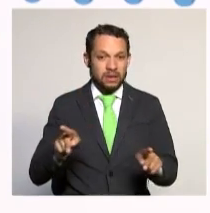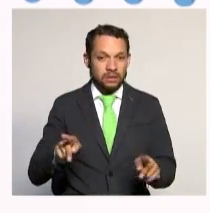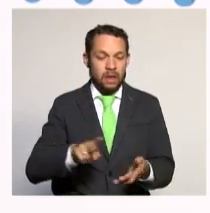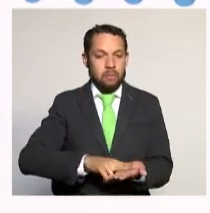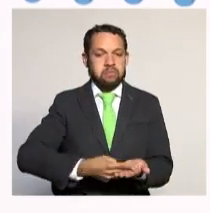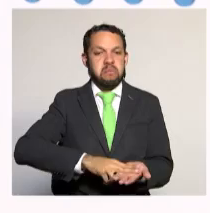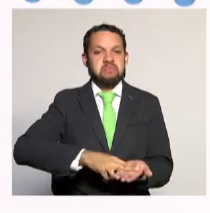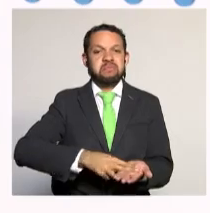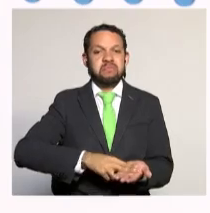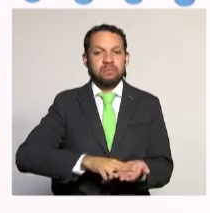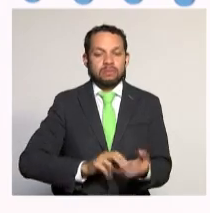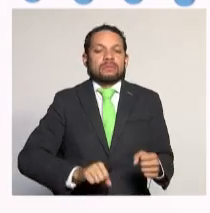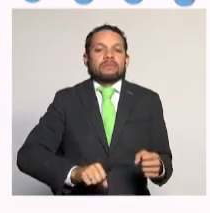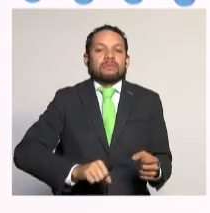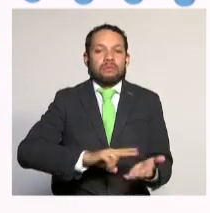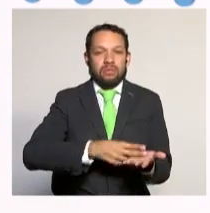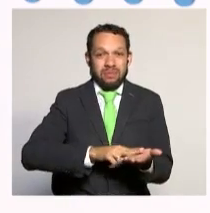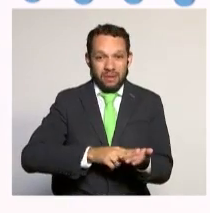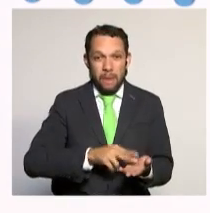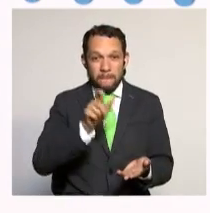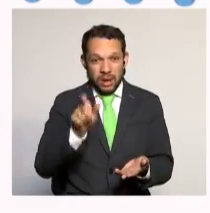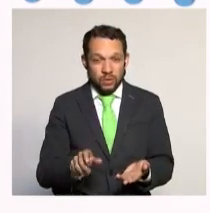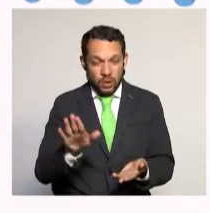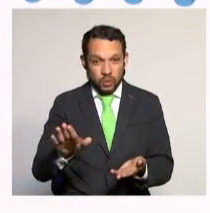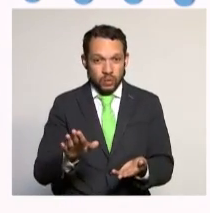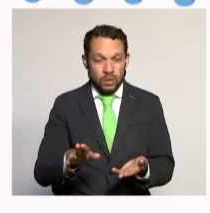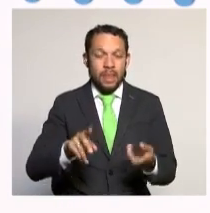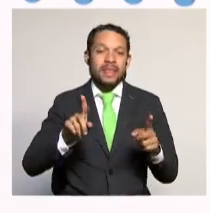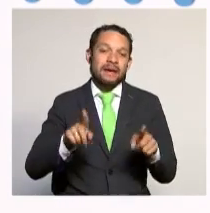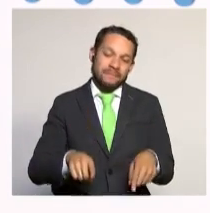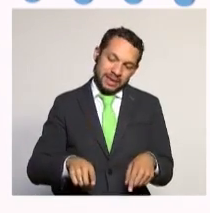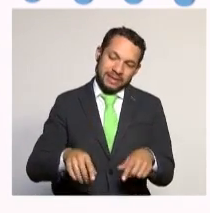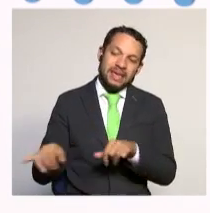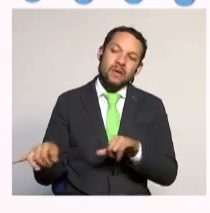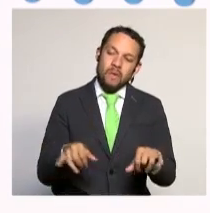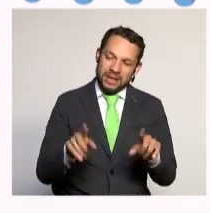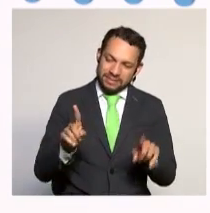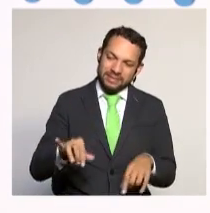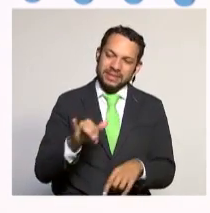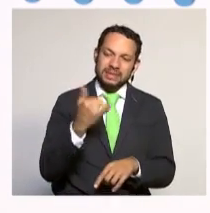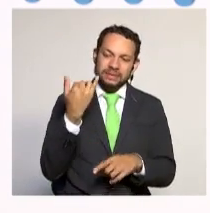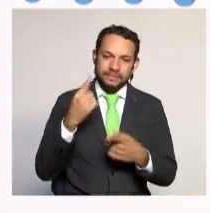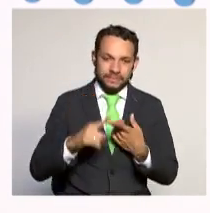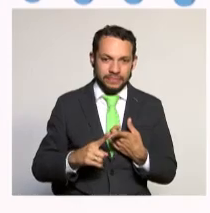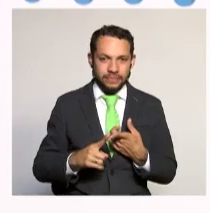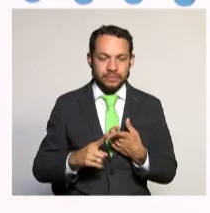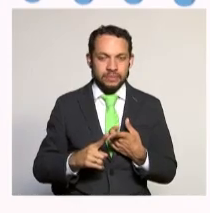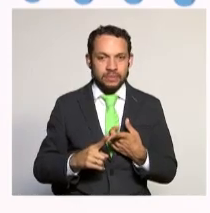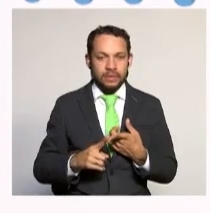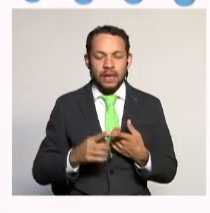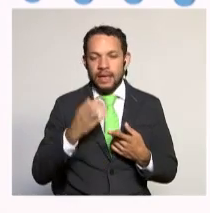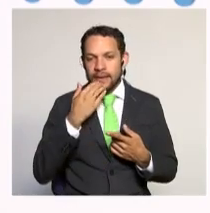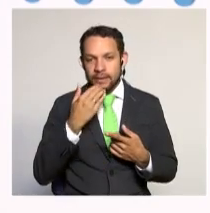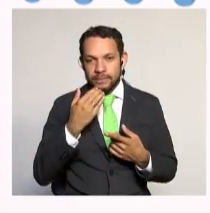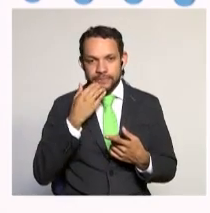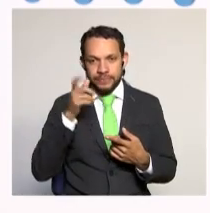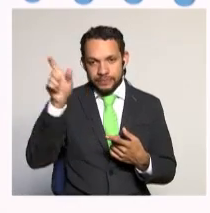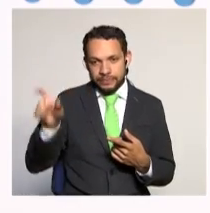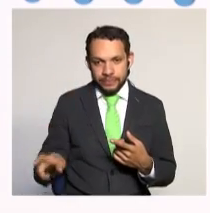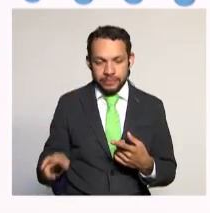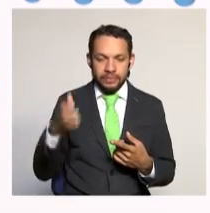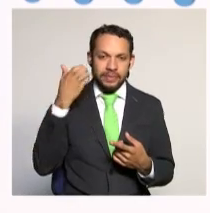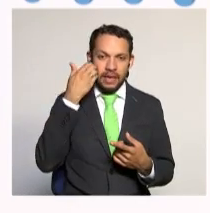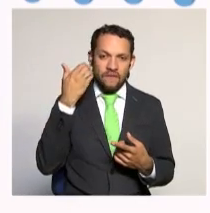Muchos casos de epilepsia se deben a alteraciones genéticas también. Volvamos a lo mismo. En el caso patológico de la enfermedad